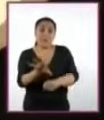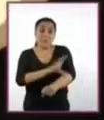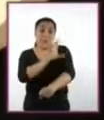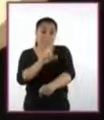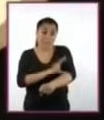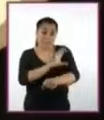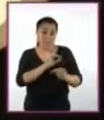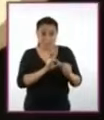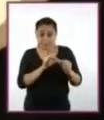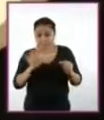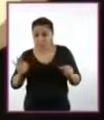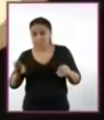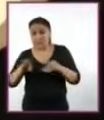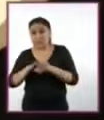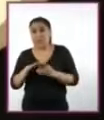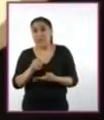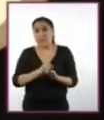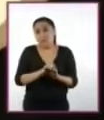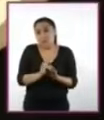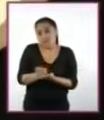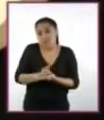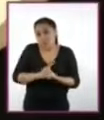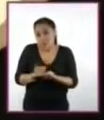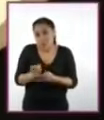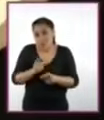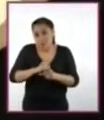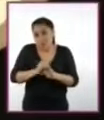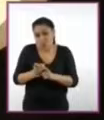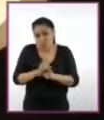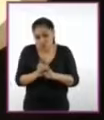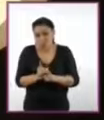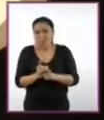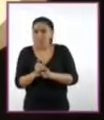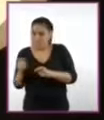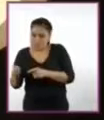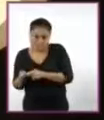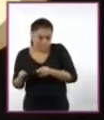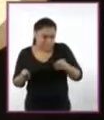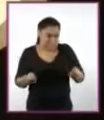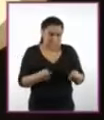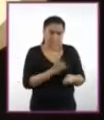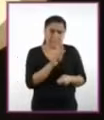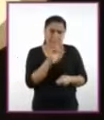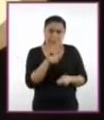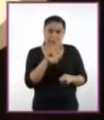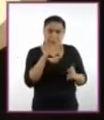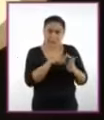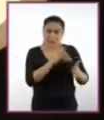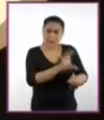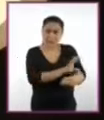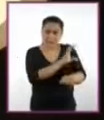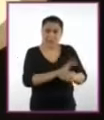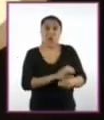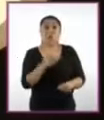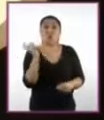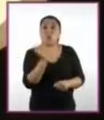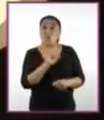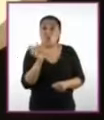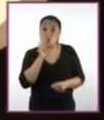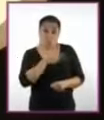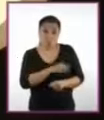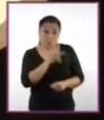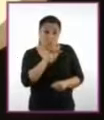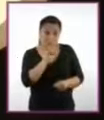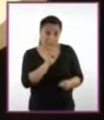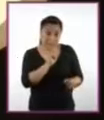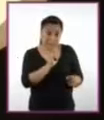cerca de una brújula y conectábamos este cable a una pila, en el instante en el que el cable hace contacto con